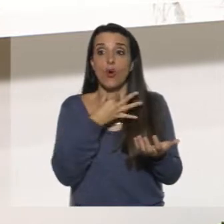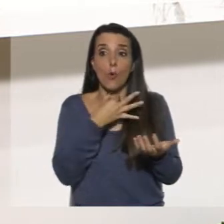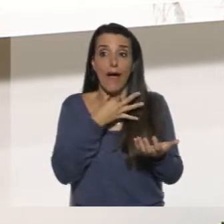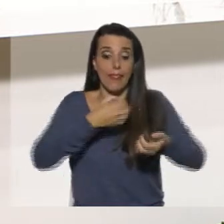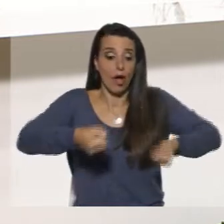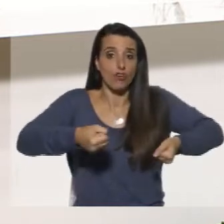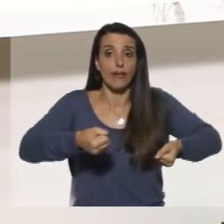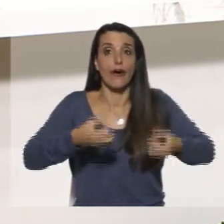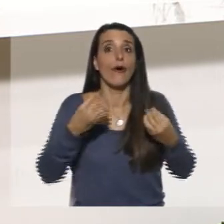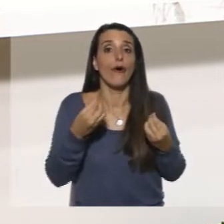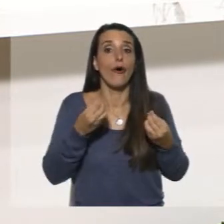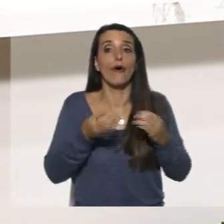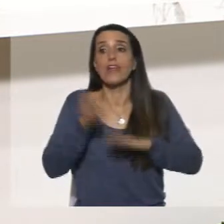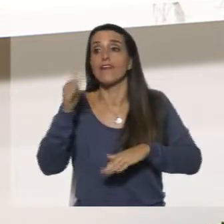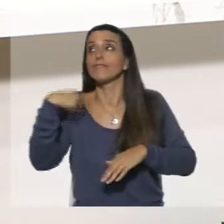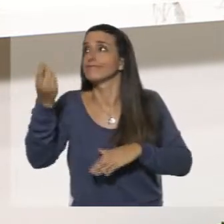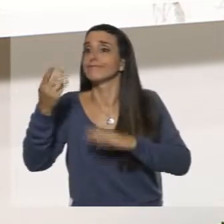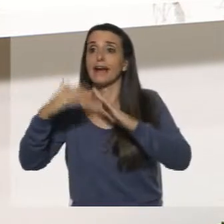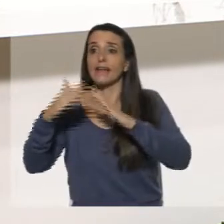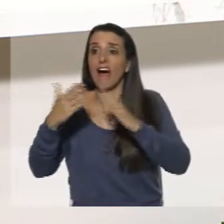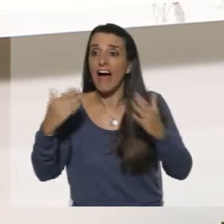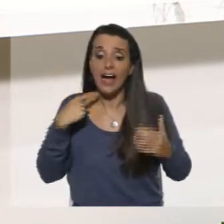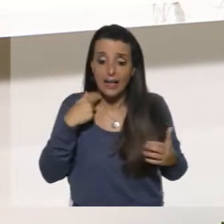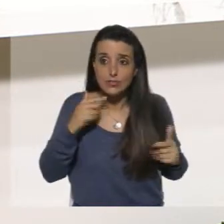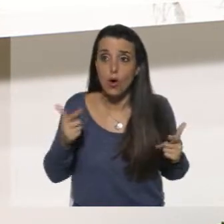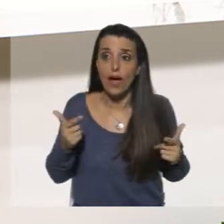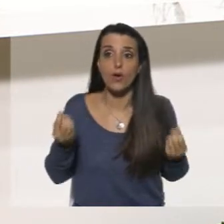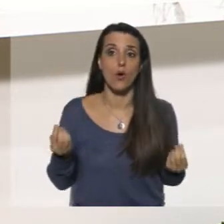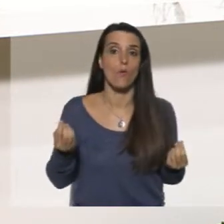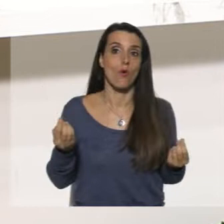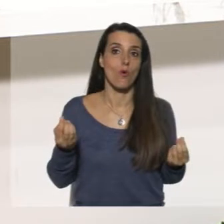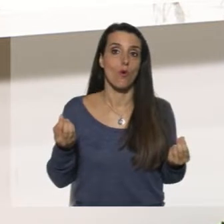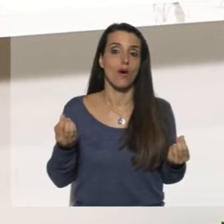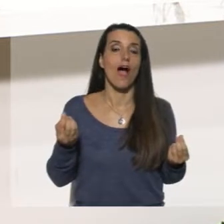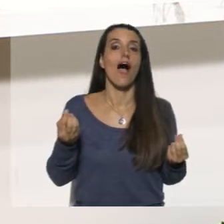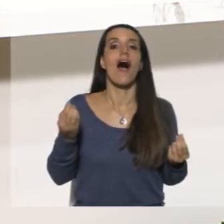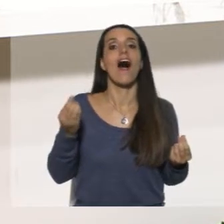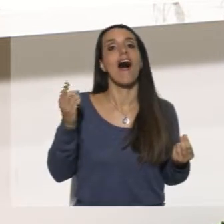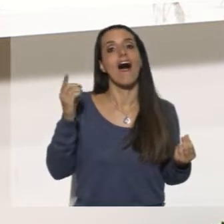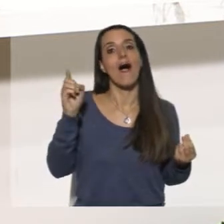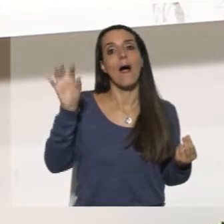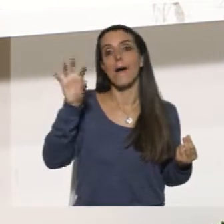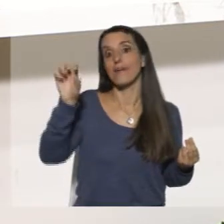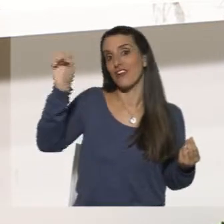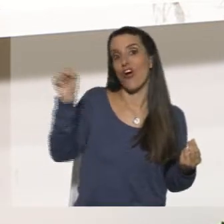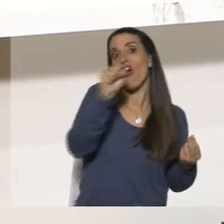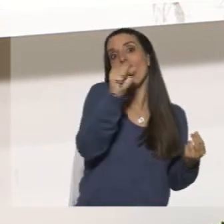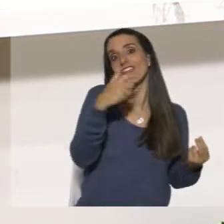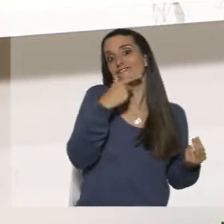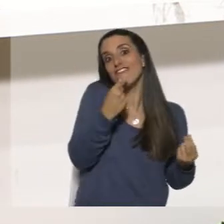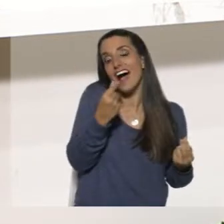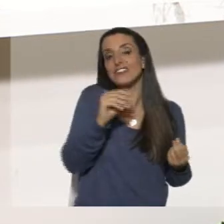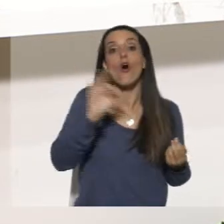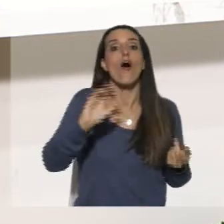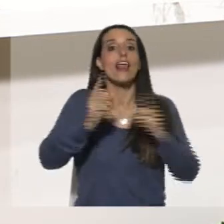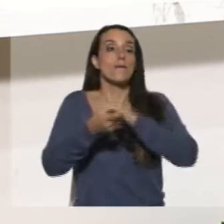vas a la casa afuera y te quedaste sin gas. Claro. Ay, a mí te quedás sin gas y tenés el microondas, tremenda opción, tenés seguís con razón. El micro. O te pasa al